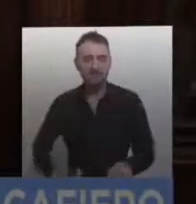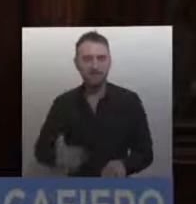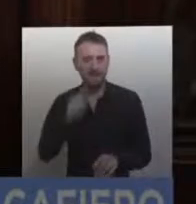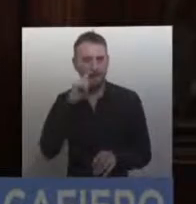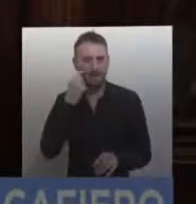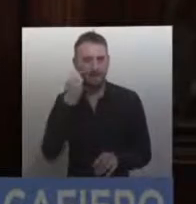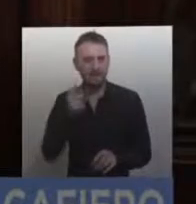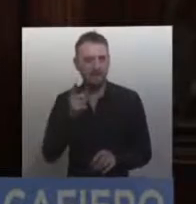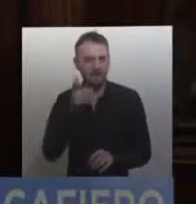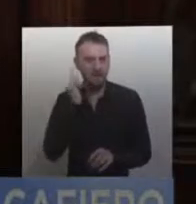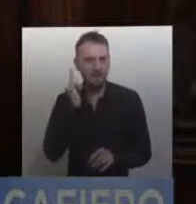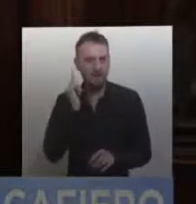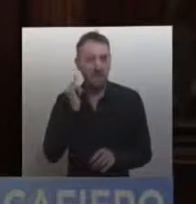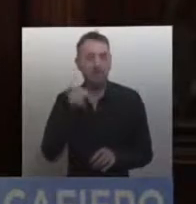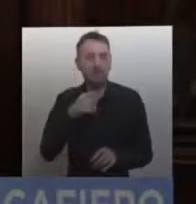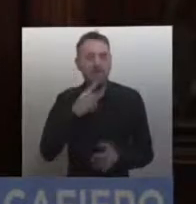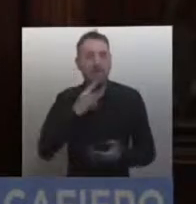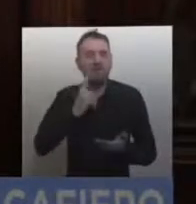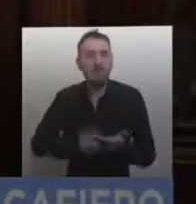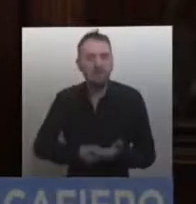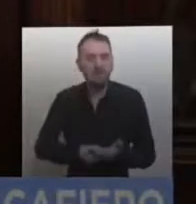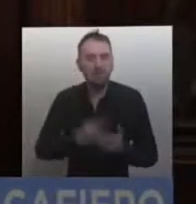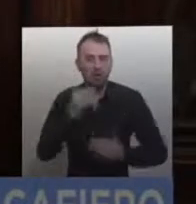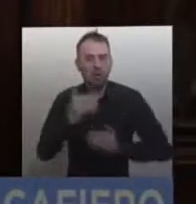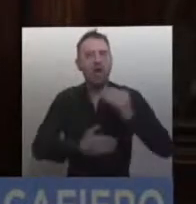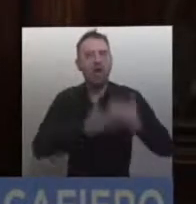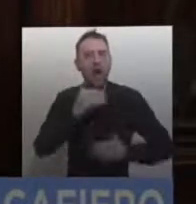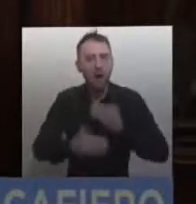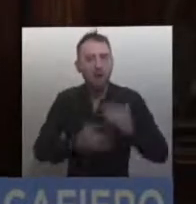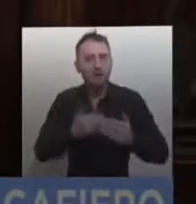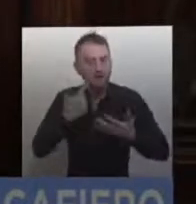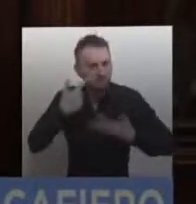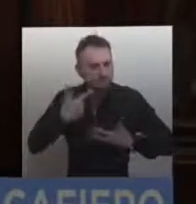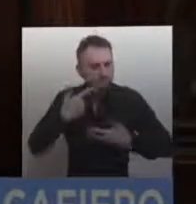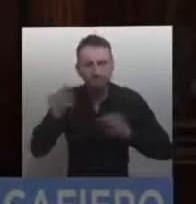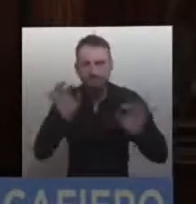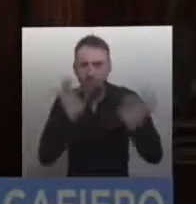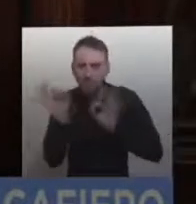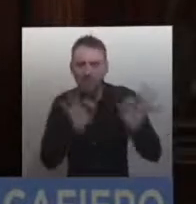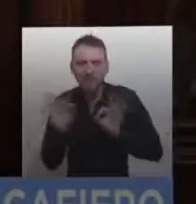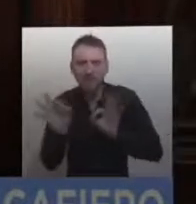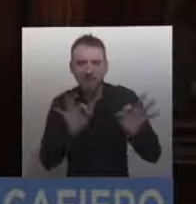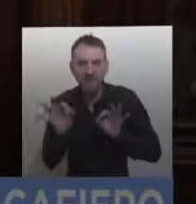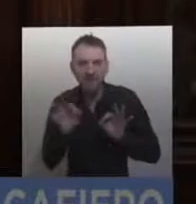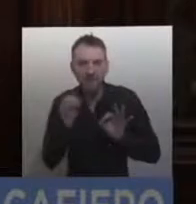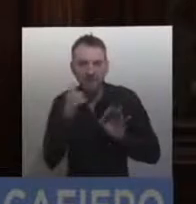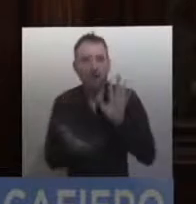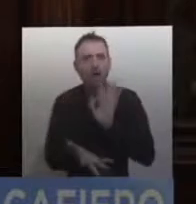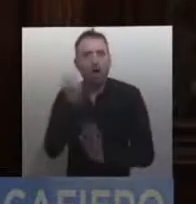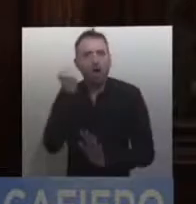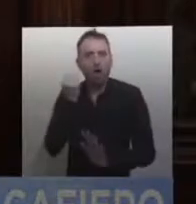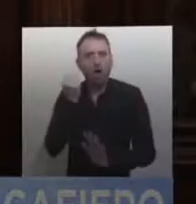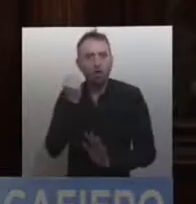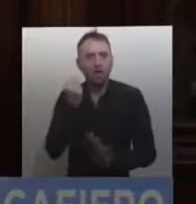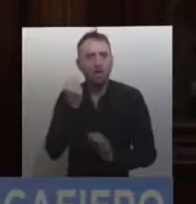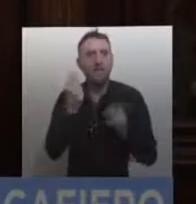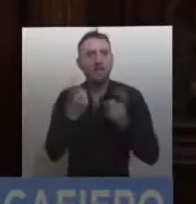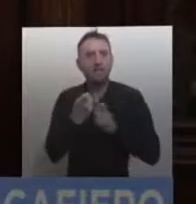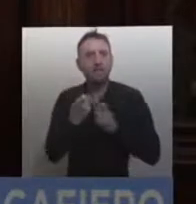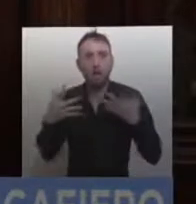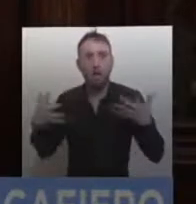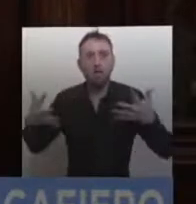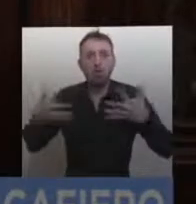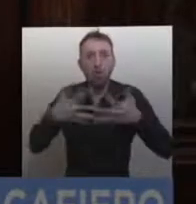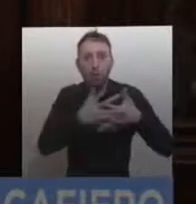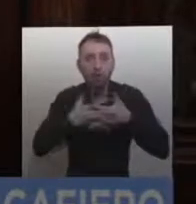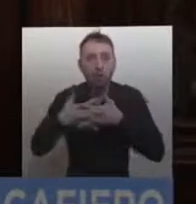presidente. La decisión estratégica de avanzar en un frente más amplio y la ejecución táctica de conseguir y consolidar una unidad